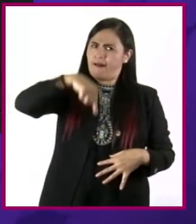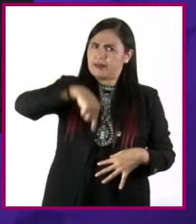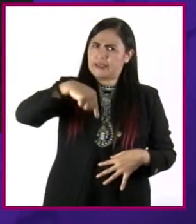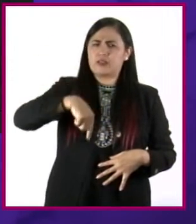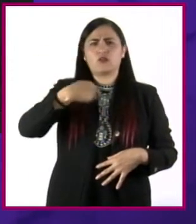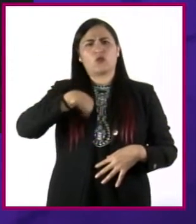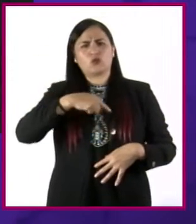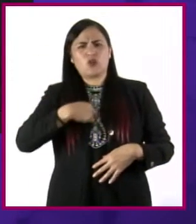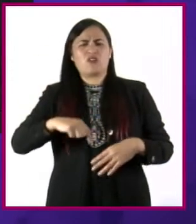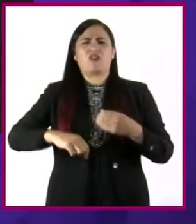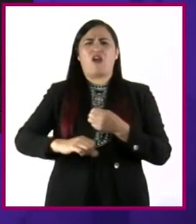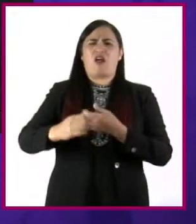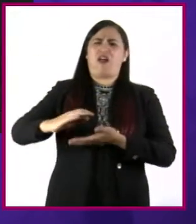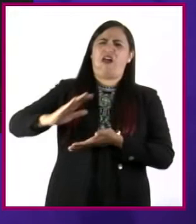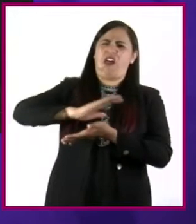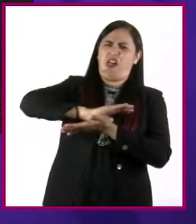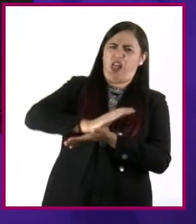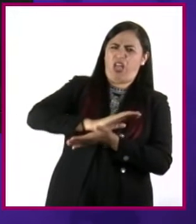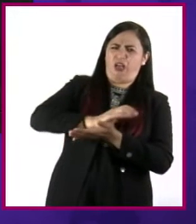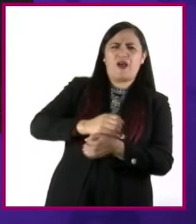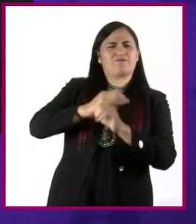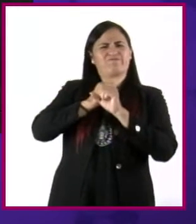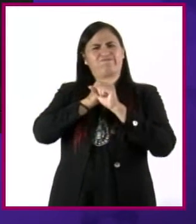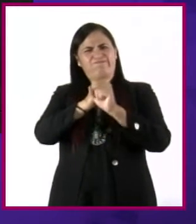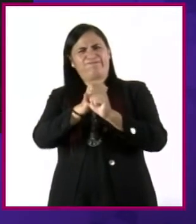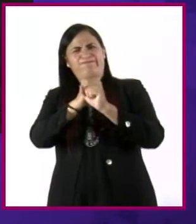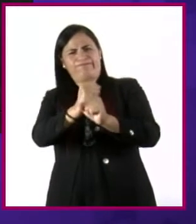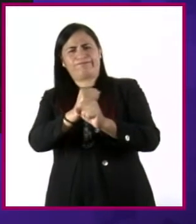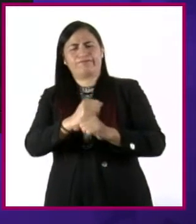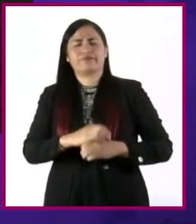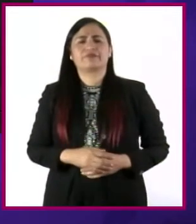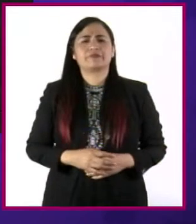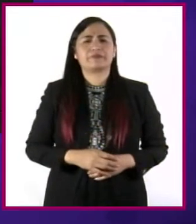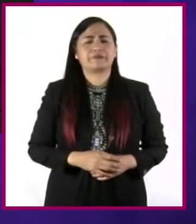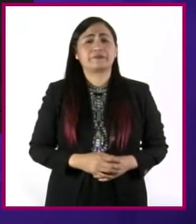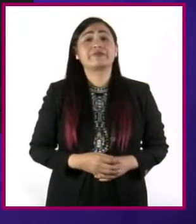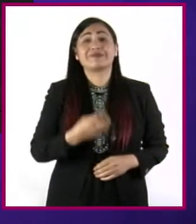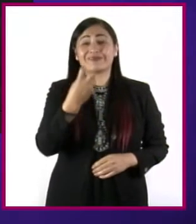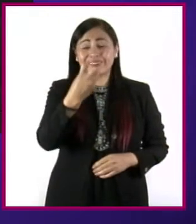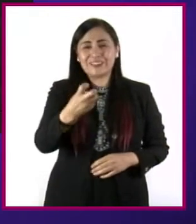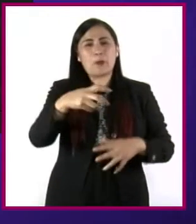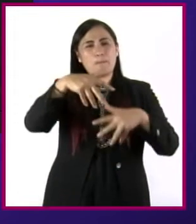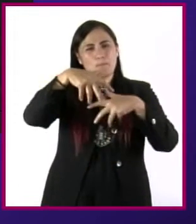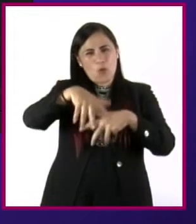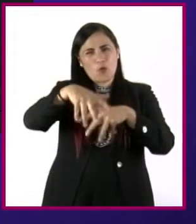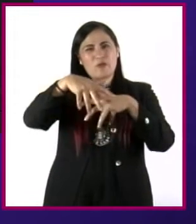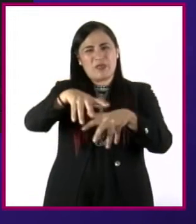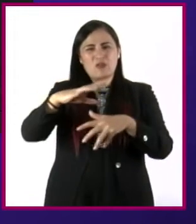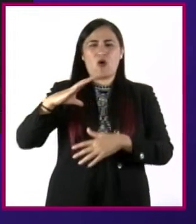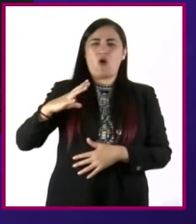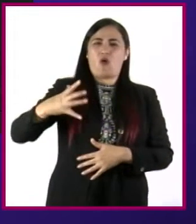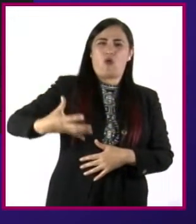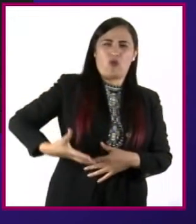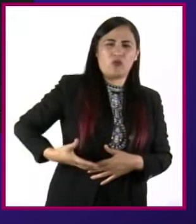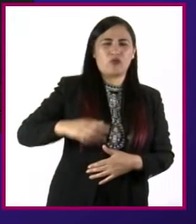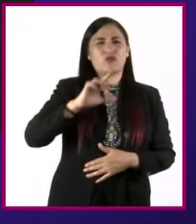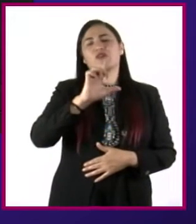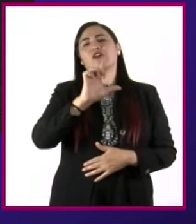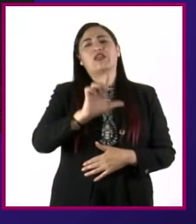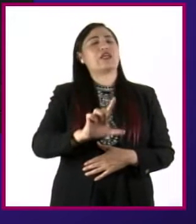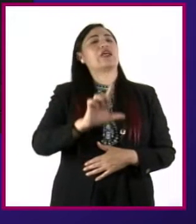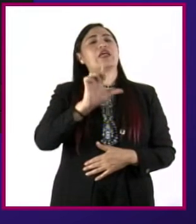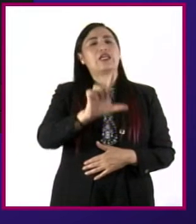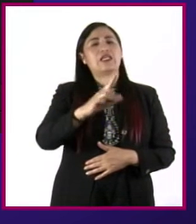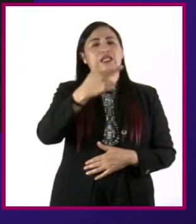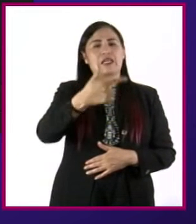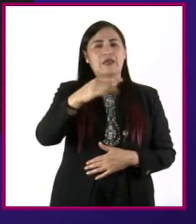resistiendo la represión. Y es ahí, a partir de esta revuelta, donde inicia el movimiento del orgullo LGBTI+.